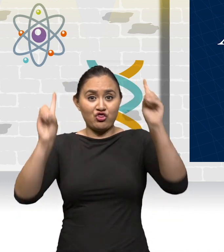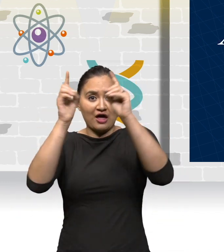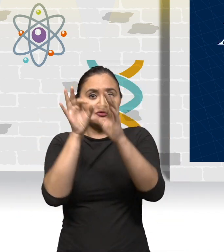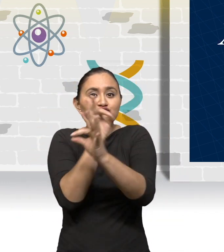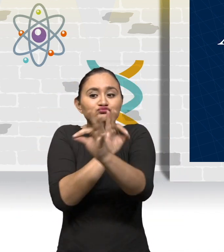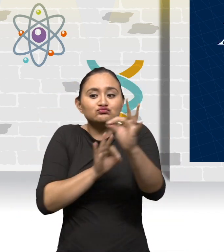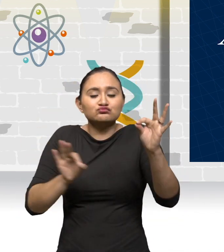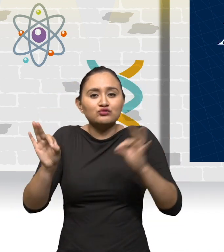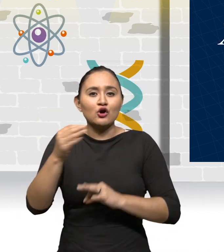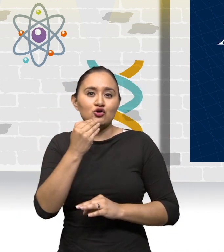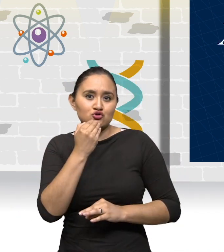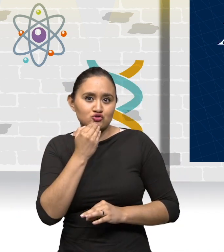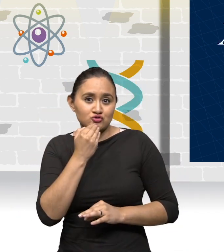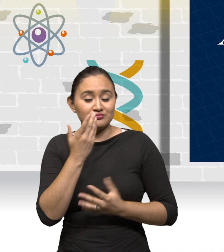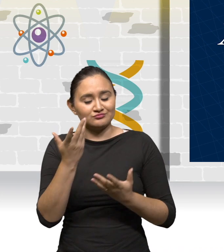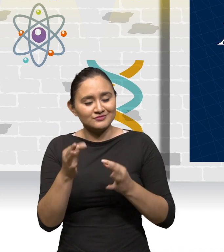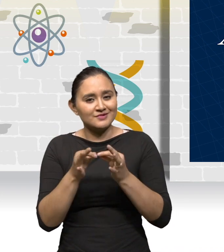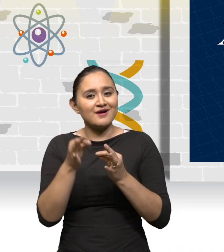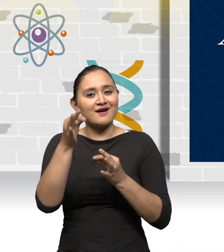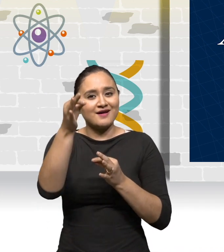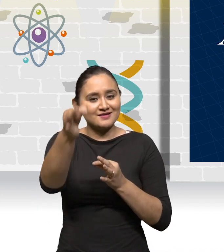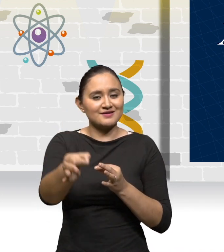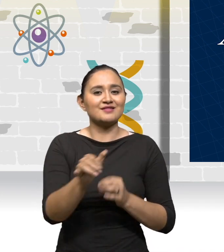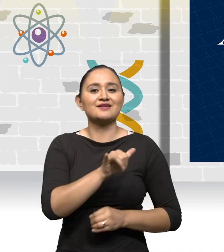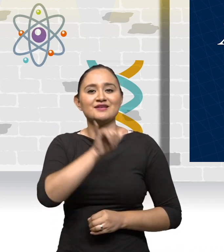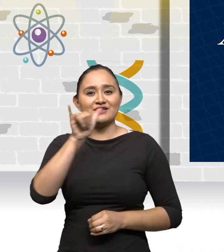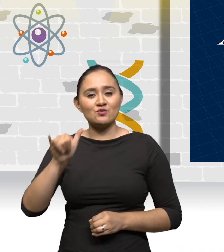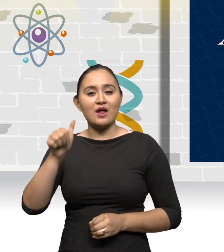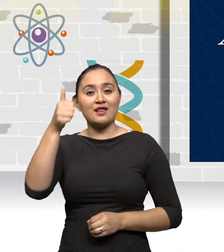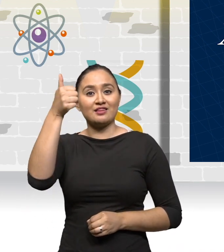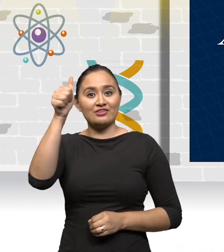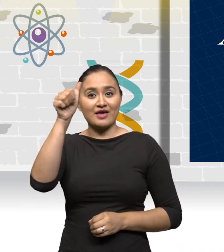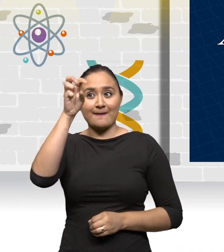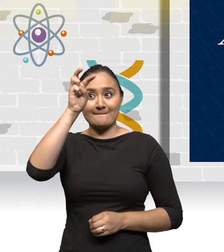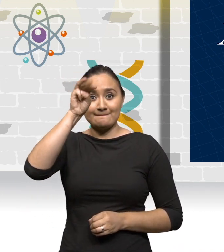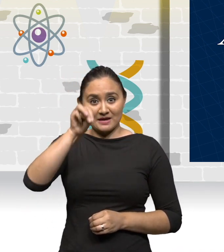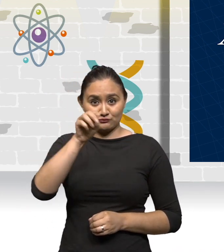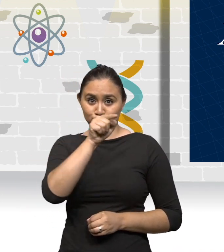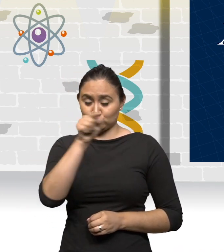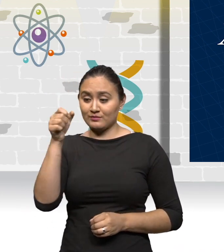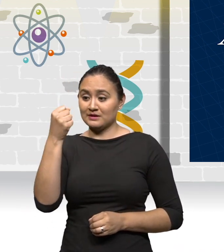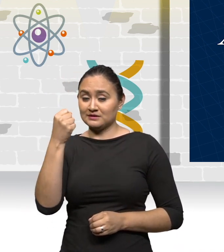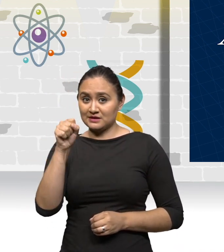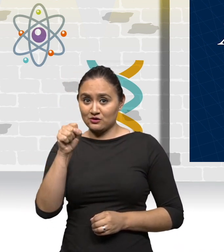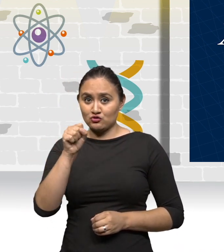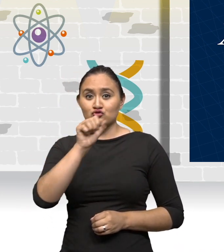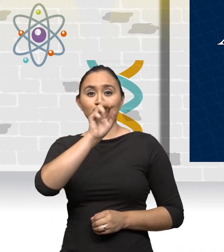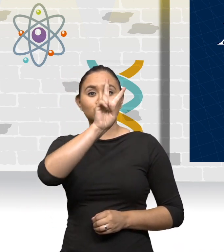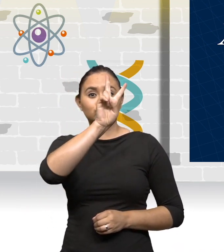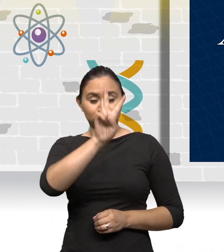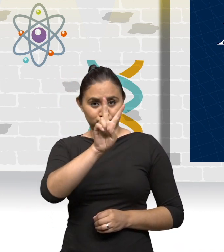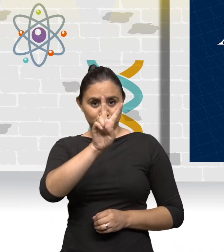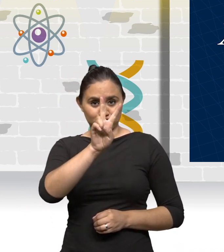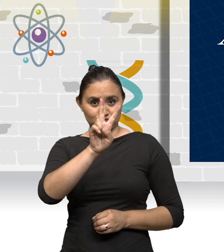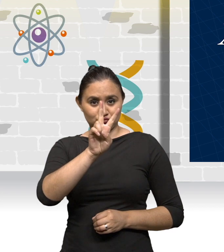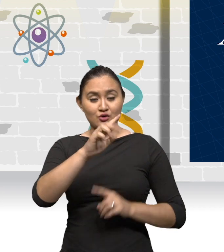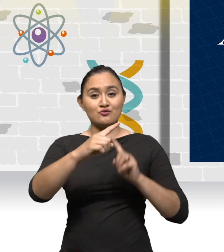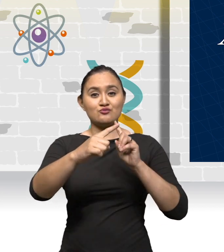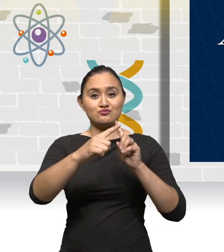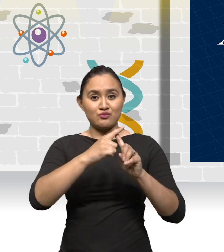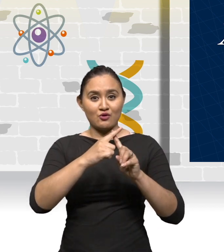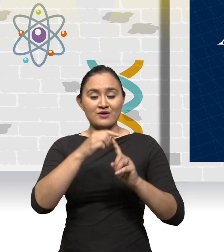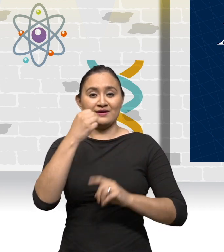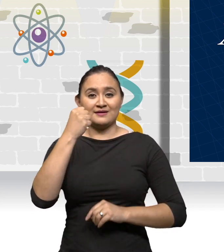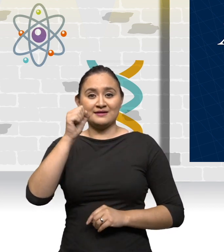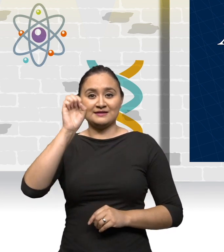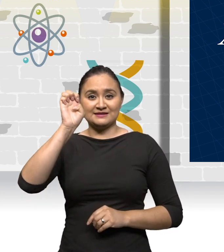reemplazamos los valores, obtendremos que el alcance es igual a 10 metros sobre segundo, todo esto al cuadrado multiplicado